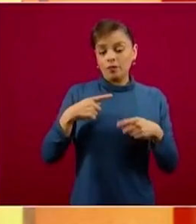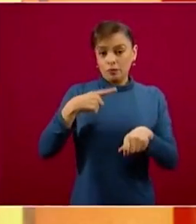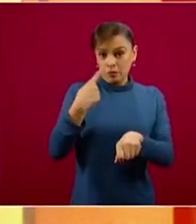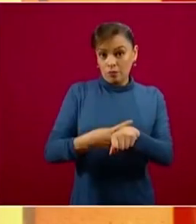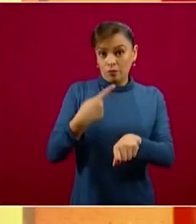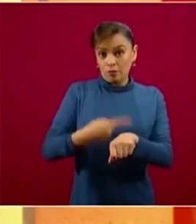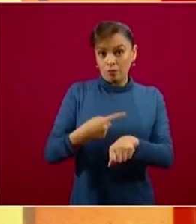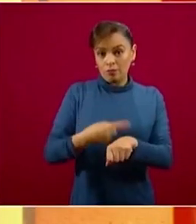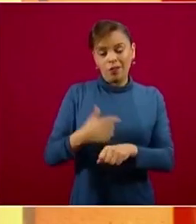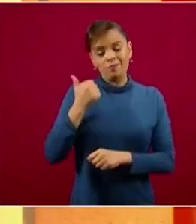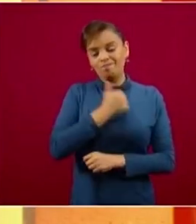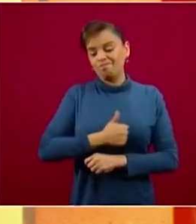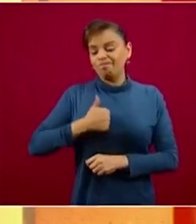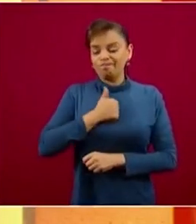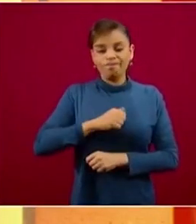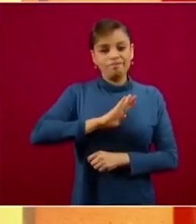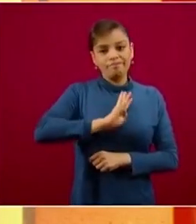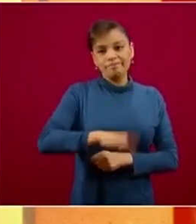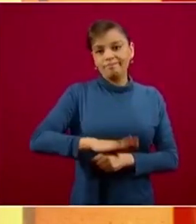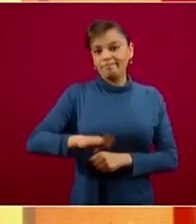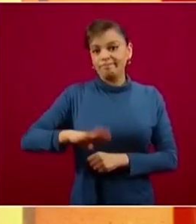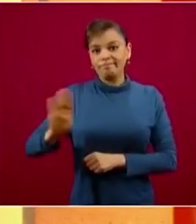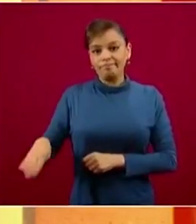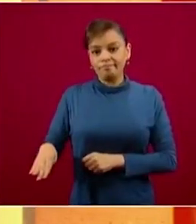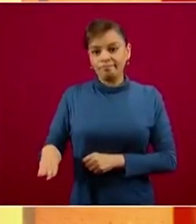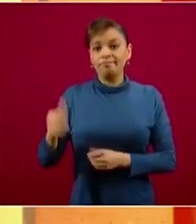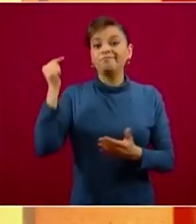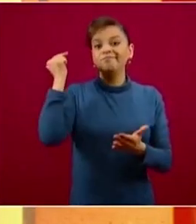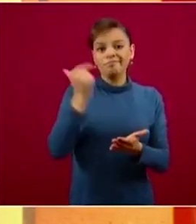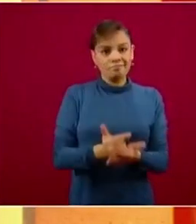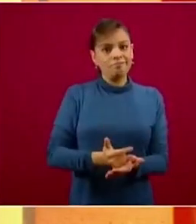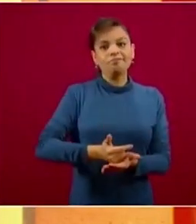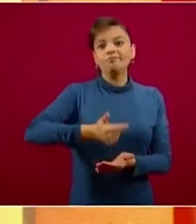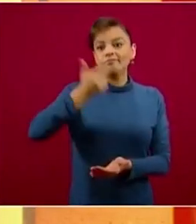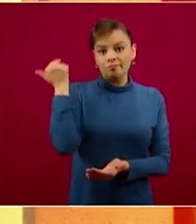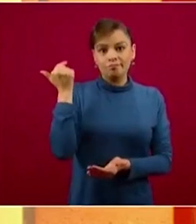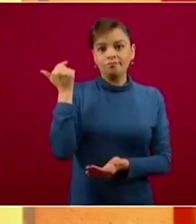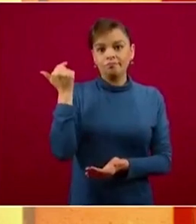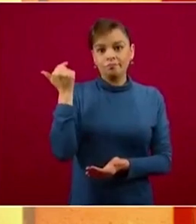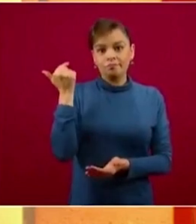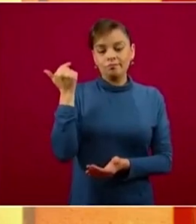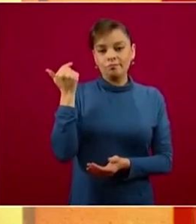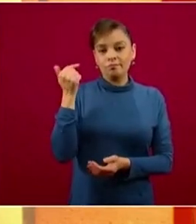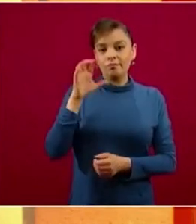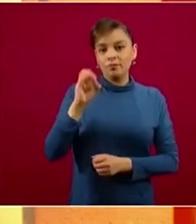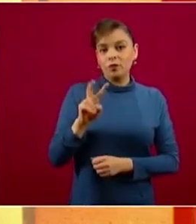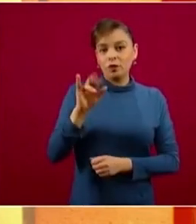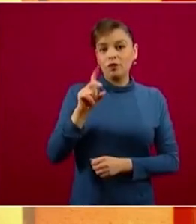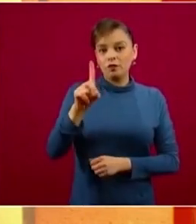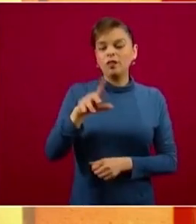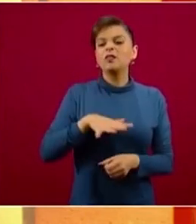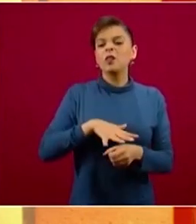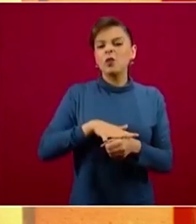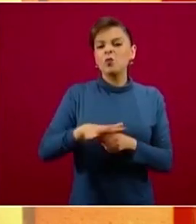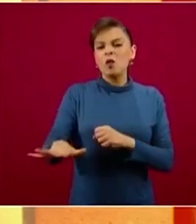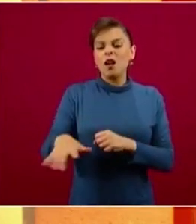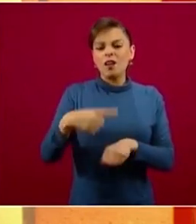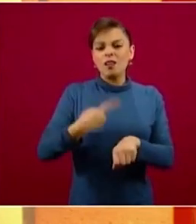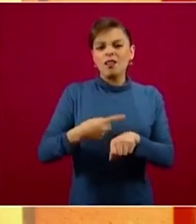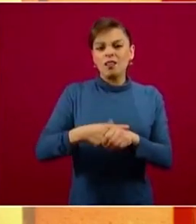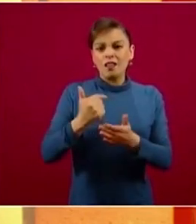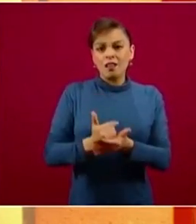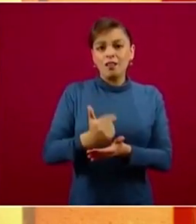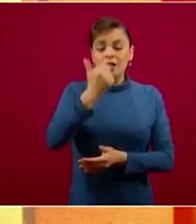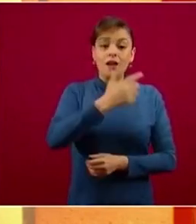pierden la vida por esta enfermedad en su forma grave la forma grave de kobe es una neumonía es una neumonitis es